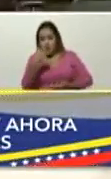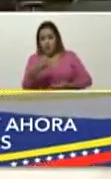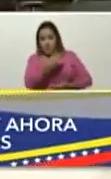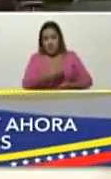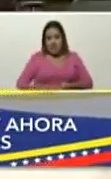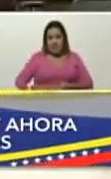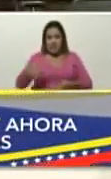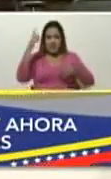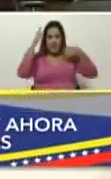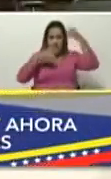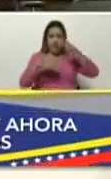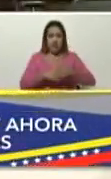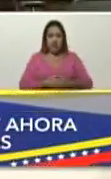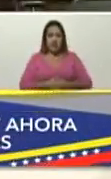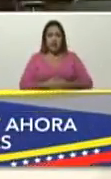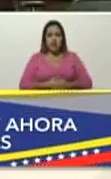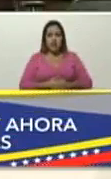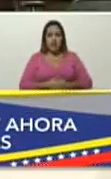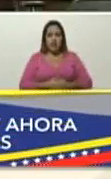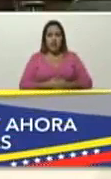Chávez, el minimalismo.